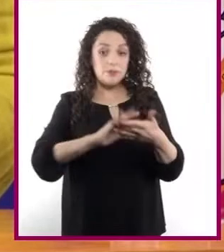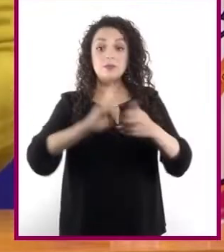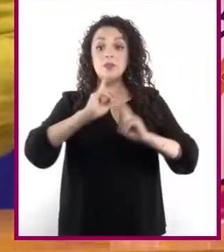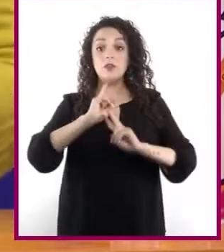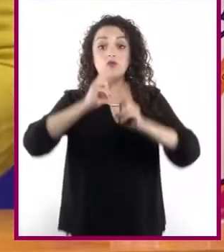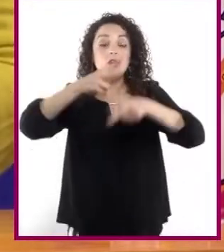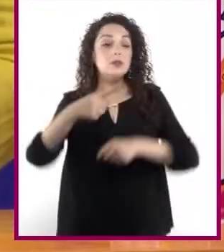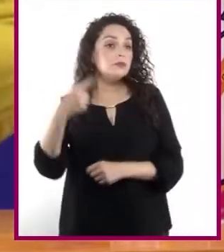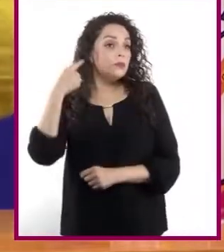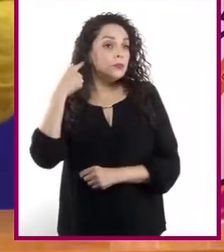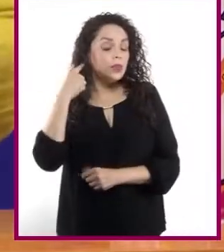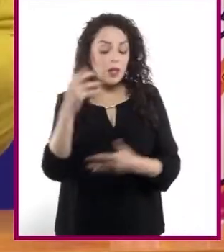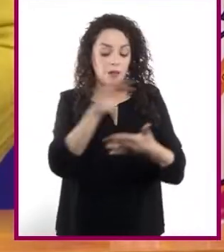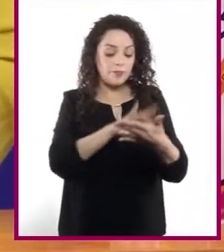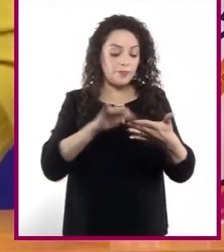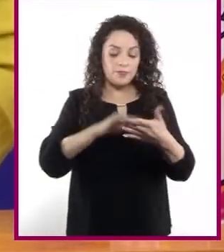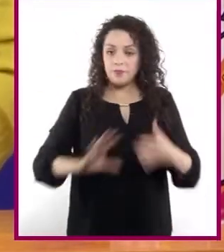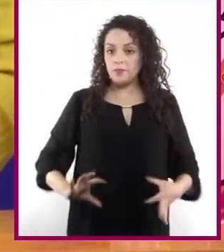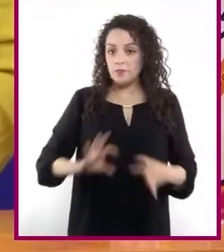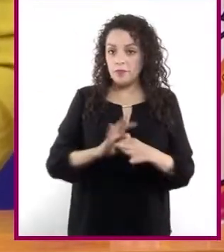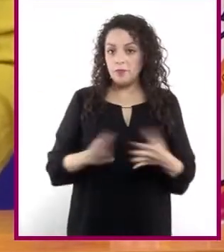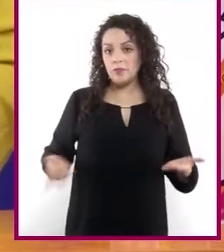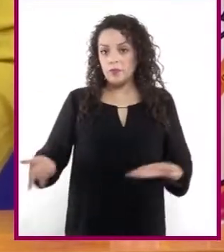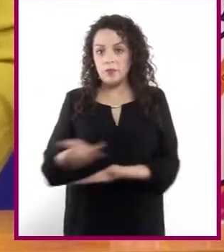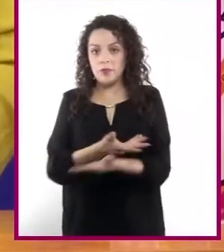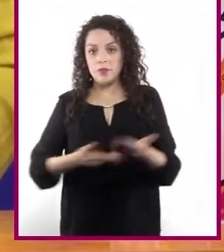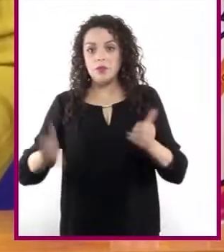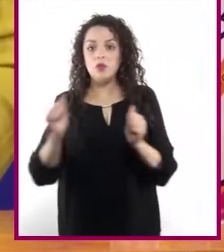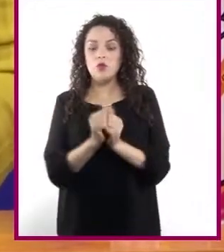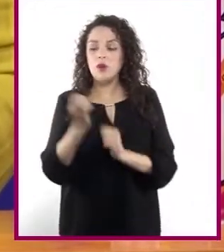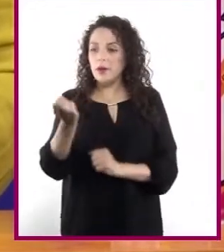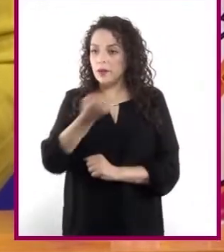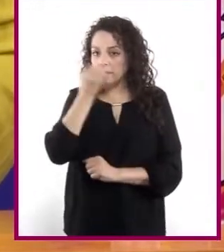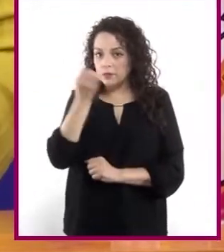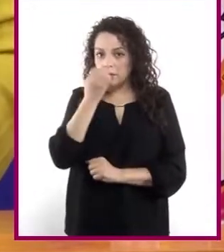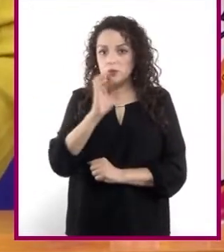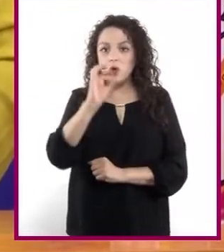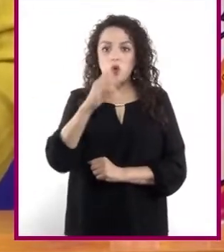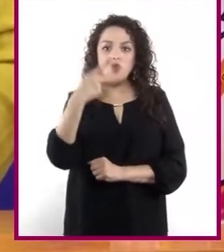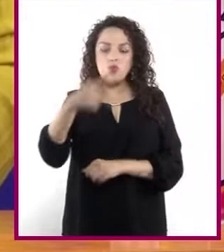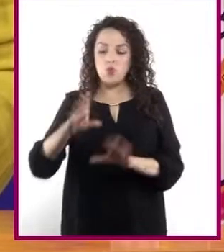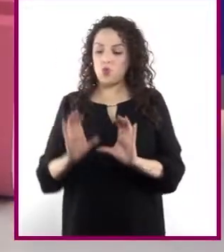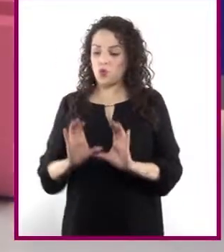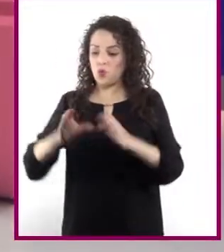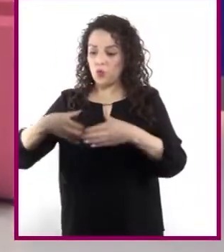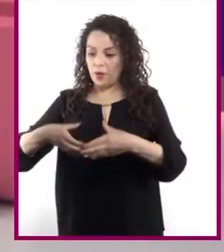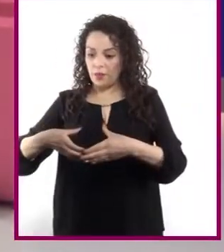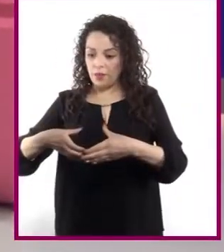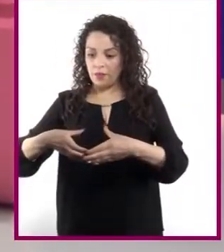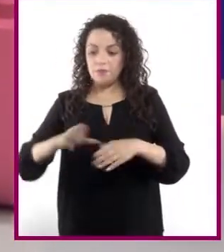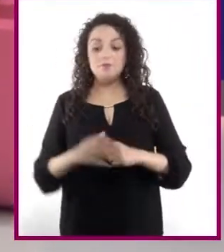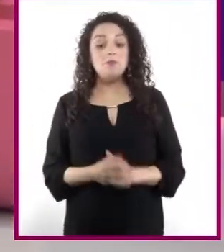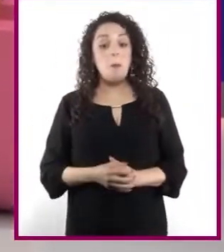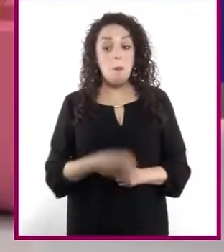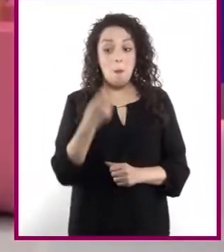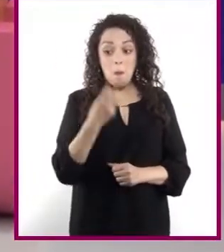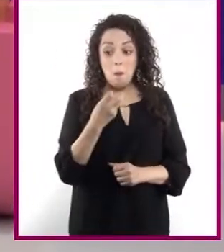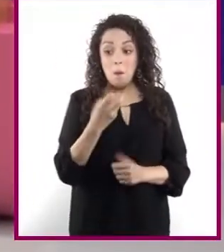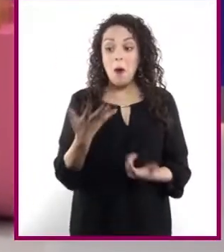de textos propios para compartirlos en eventos escolares o de tu comunidad. Eso